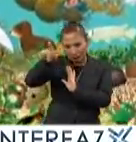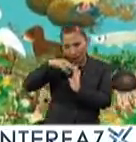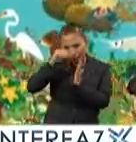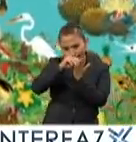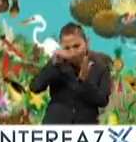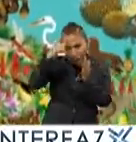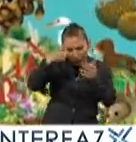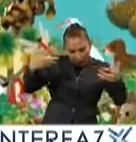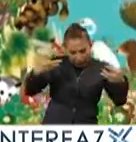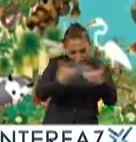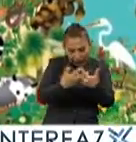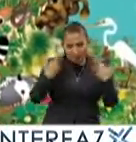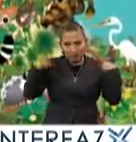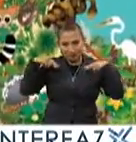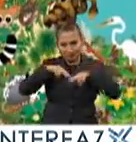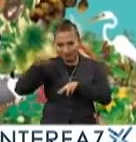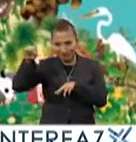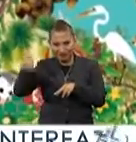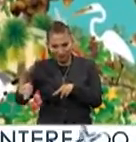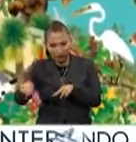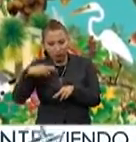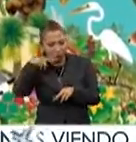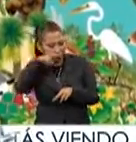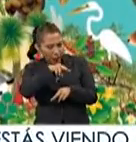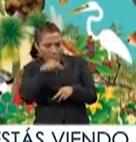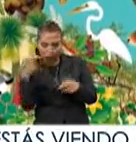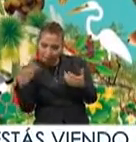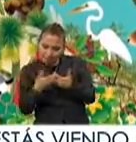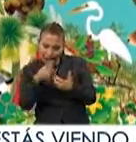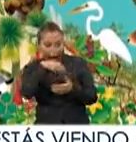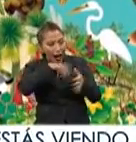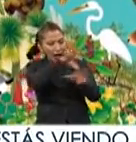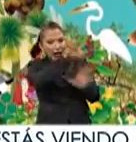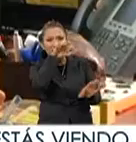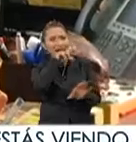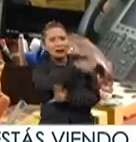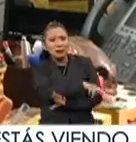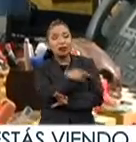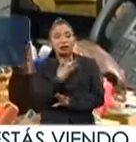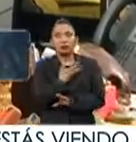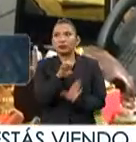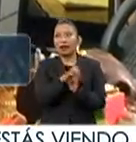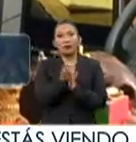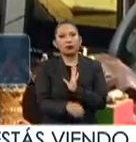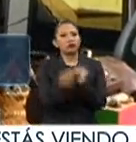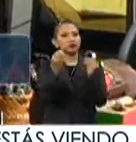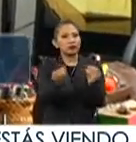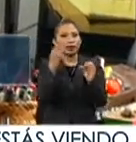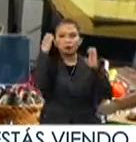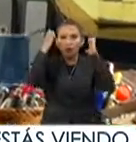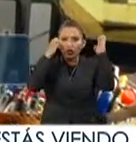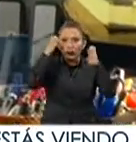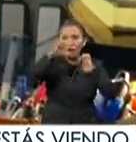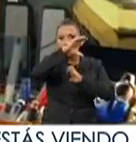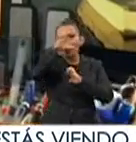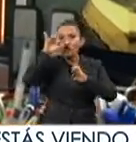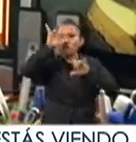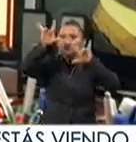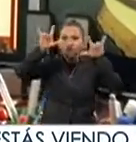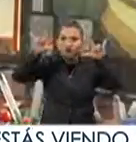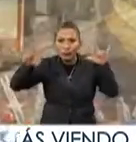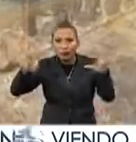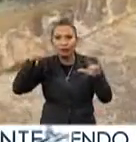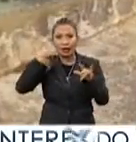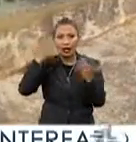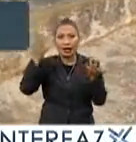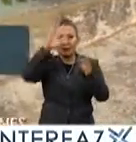Educación Pública para que los maestros puedan tener acceso muy rápido. Tenemos, por ejemplo, muchas exposiciones fotográficas